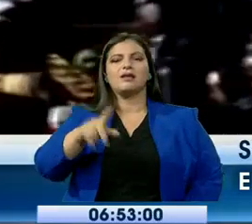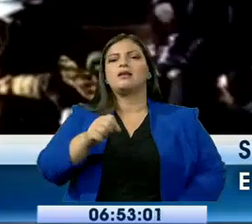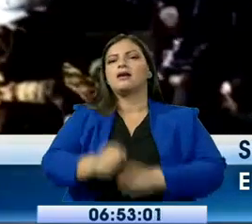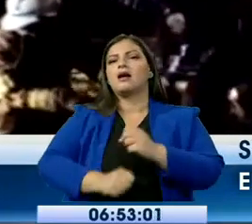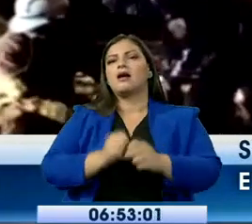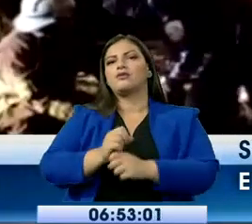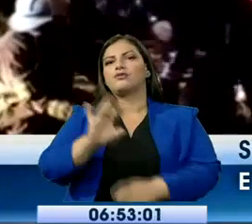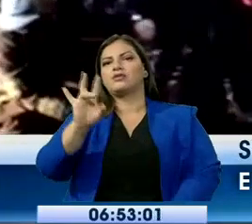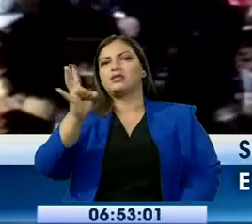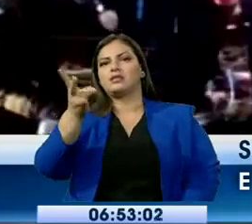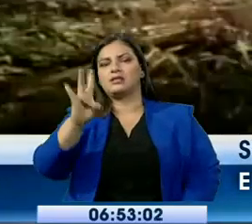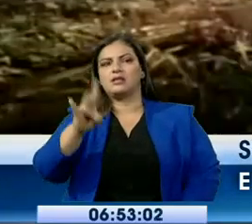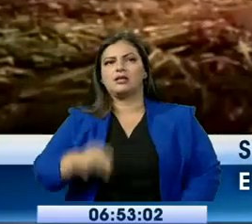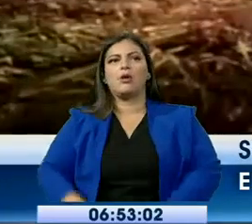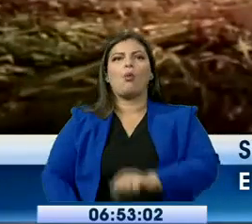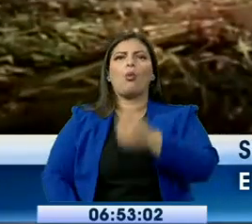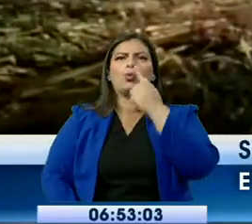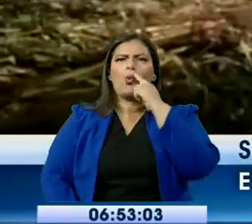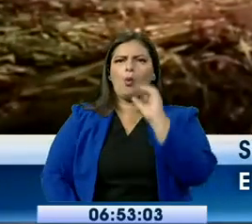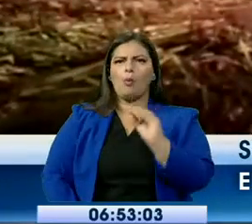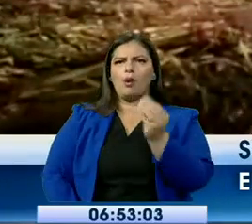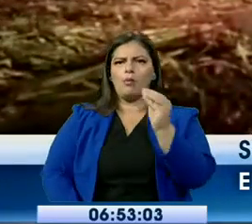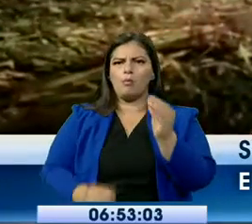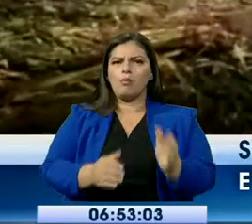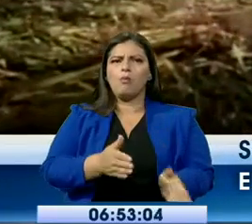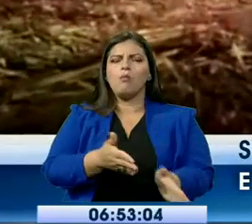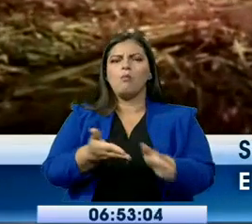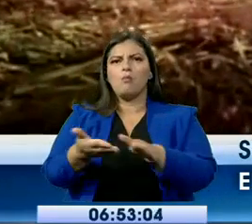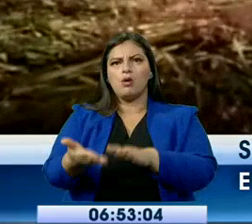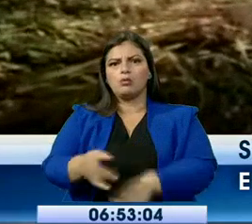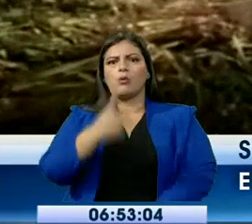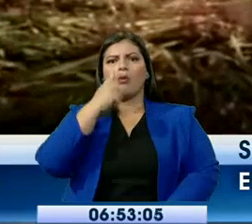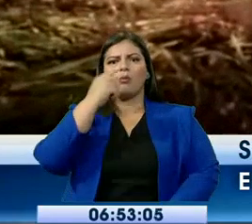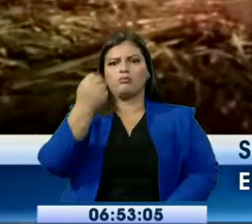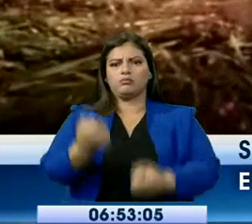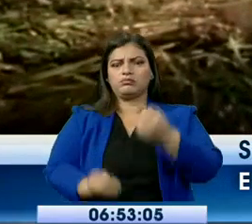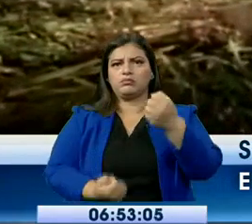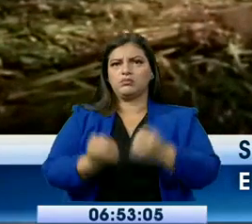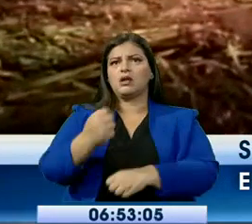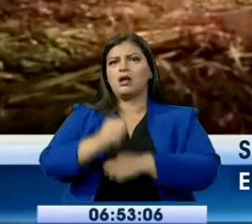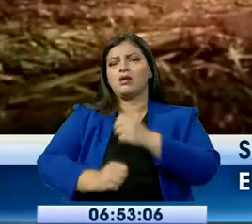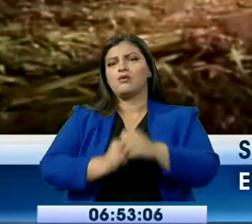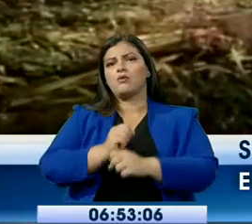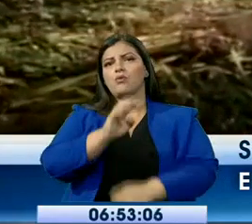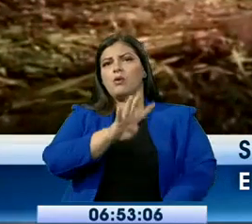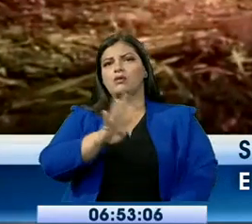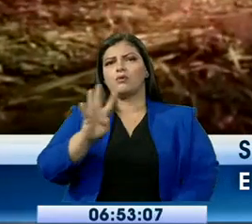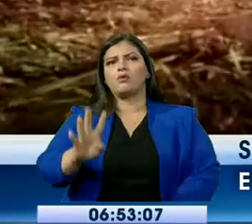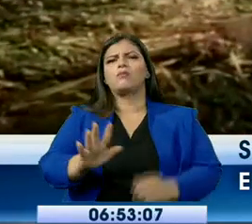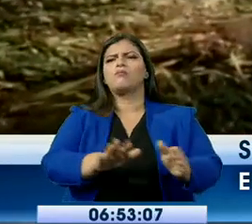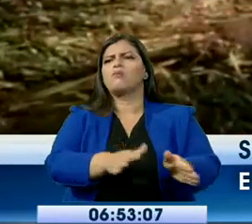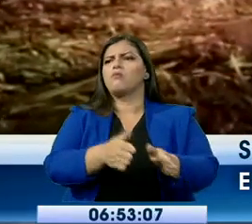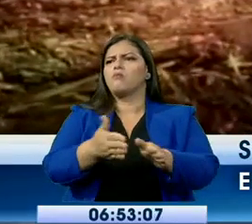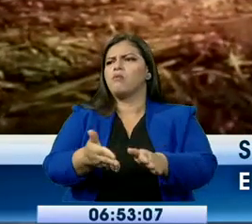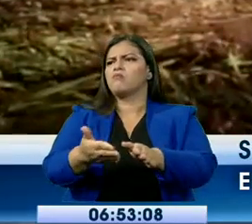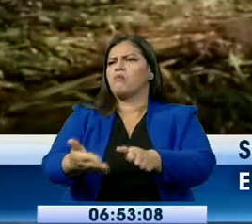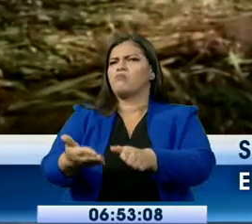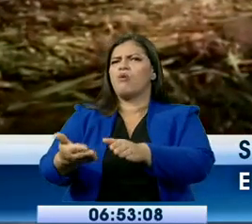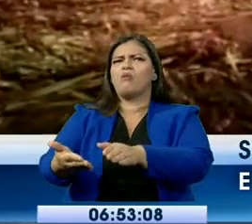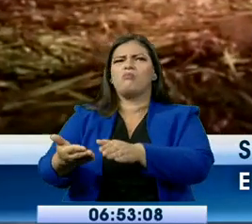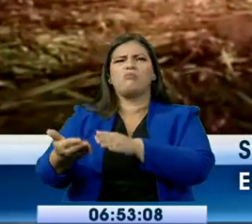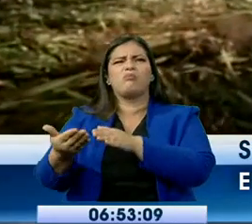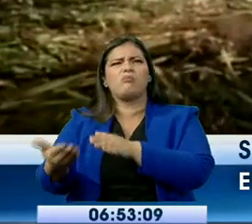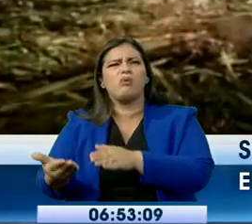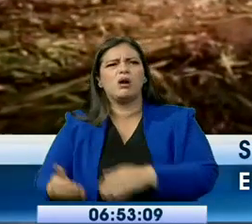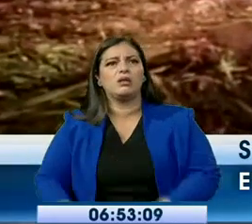de 44 años. Al momento de la tragedia llovía copiosamente. Personal de la CTE realizó grandes